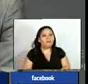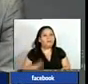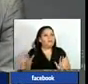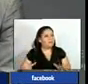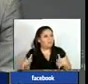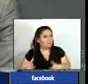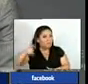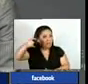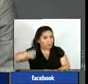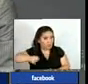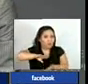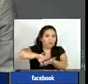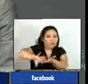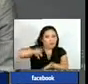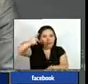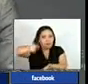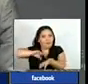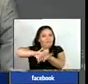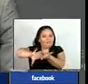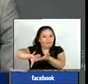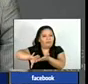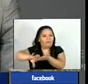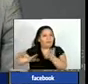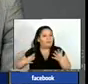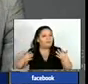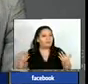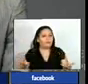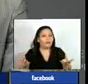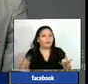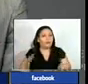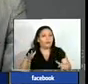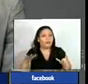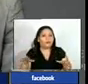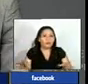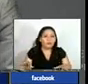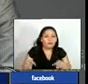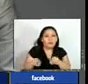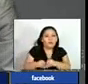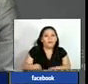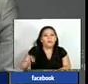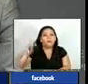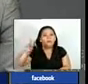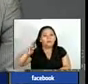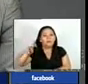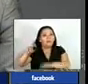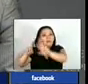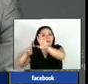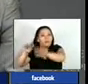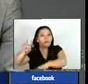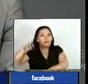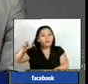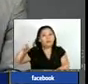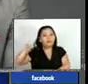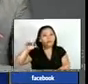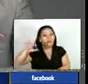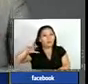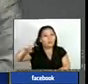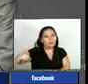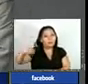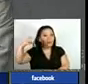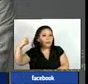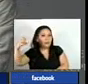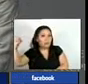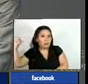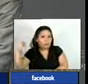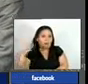plazos es equivalente en monto a 264.5 millones que vamos